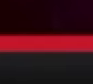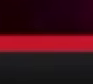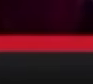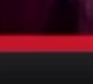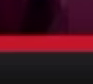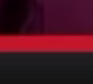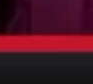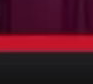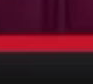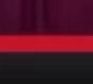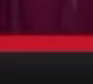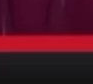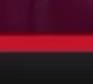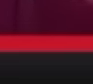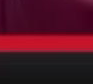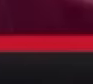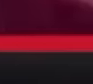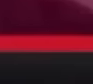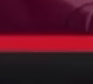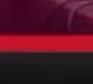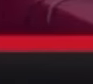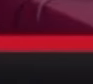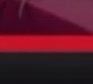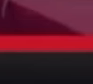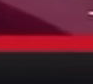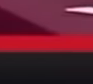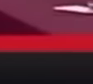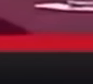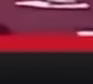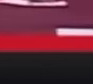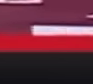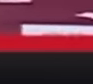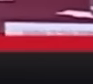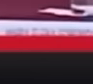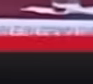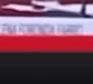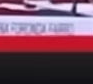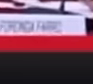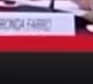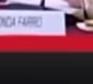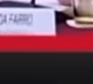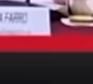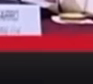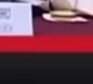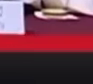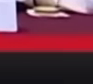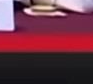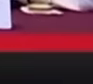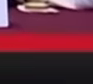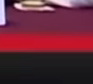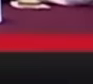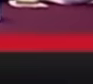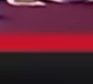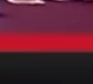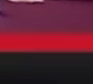amparo. Porque la acción, uno de los fundamentos de la acción de amparo tiene que ver con la conservación de un área recreacional, de un área de uso público,